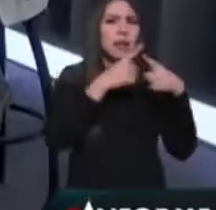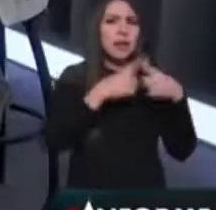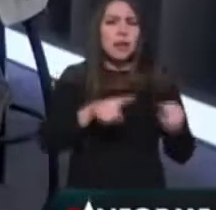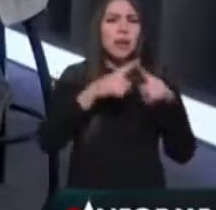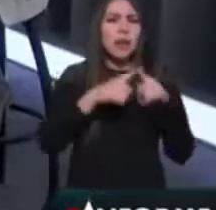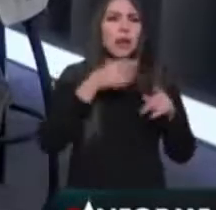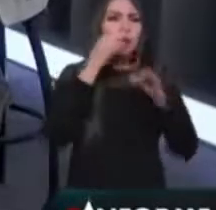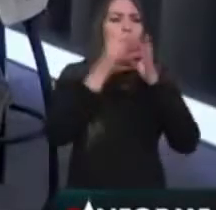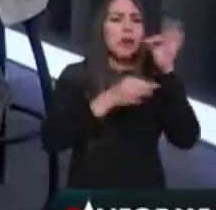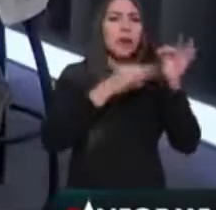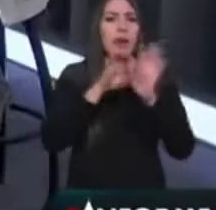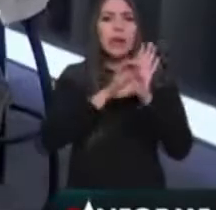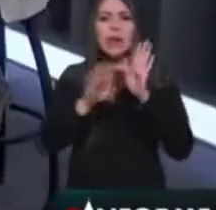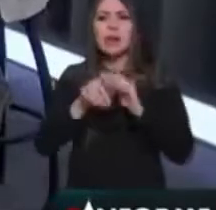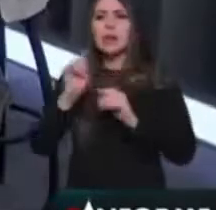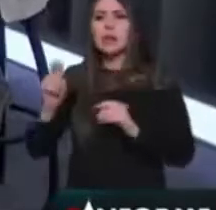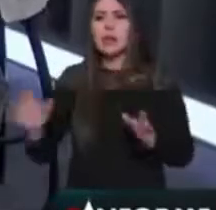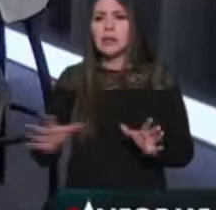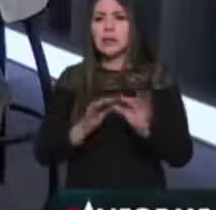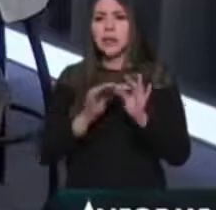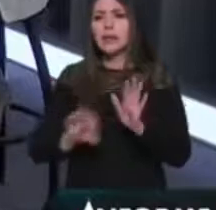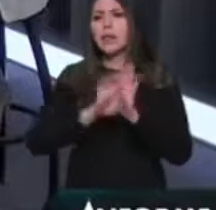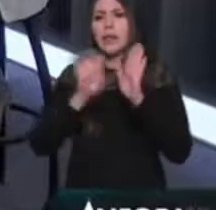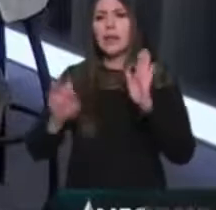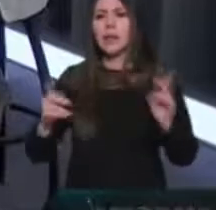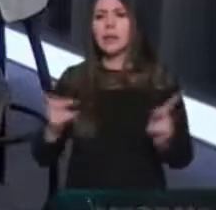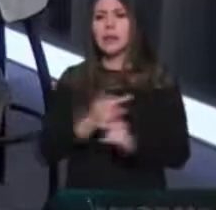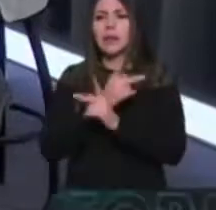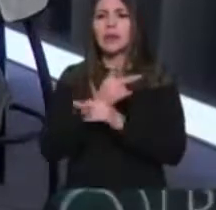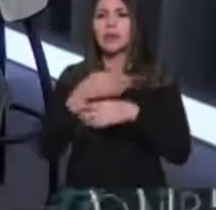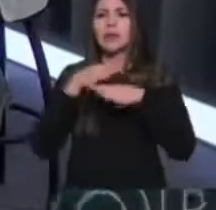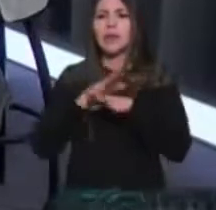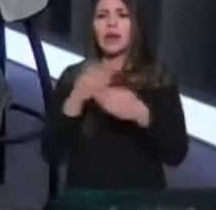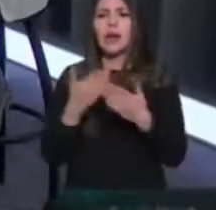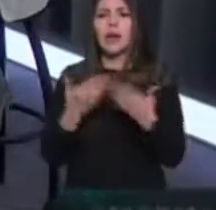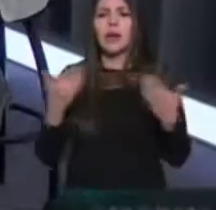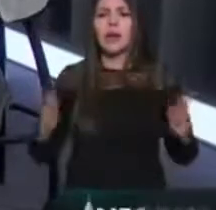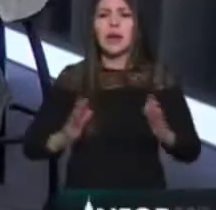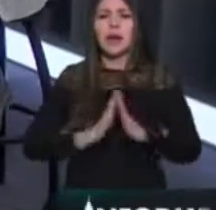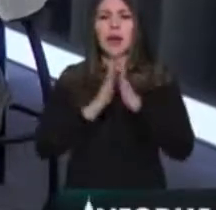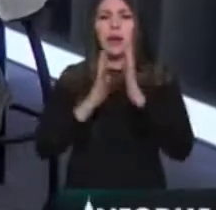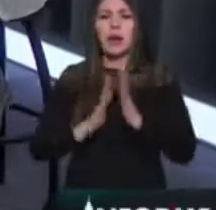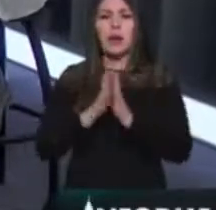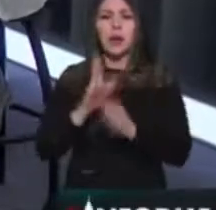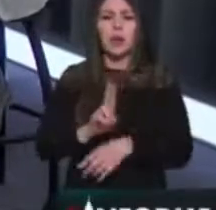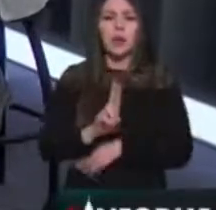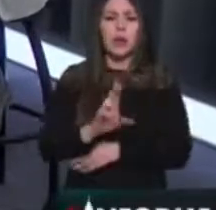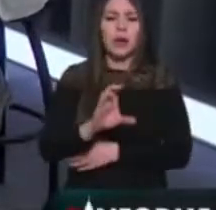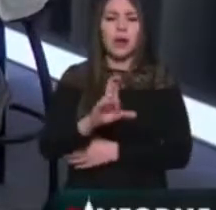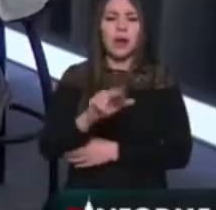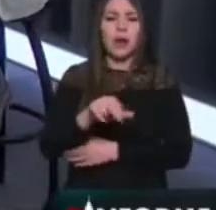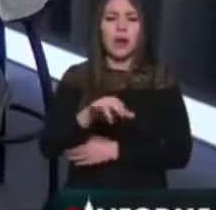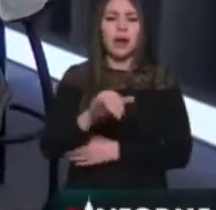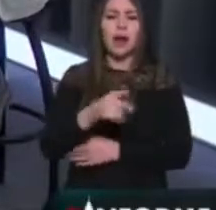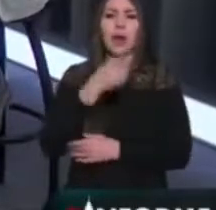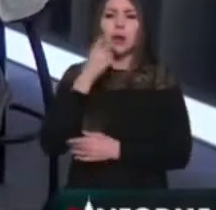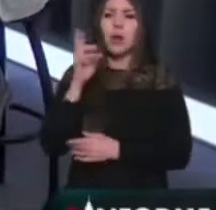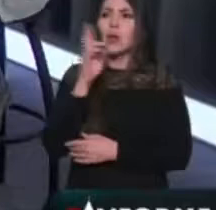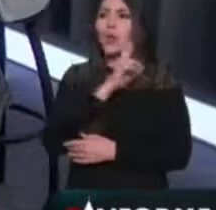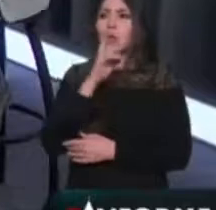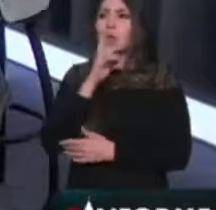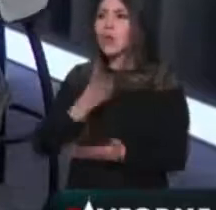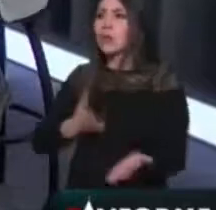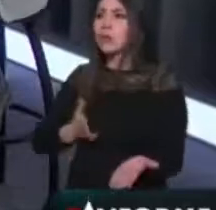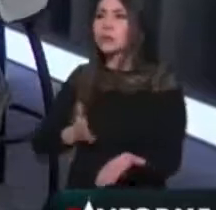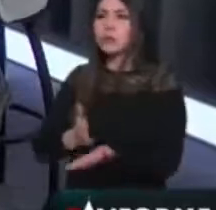Por ejemplo, en el caso de la guerra que hay ahora en Ucrania, la invasión rusa, pues hay